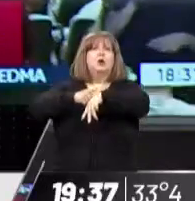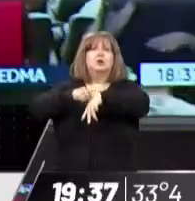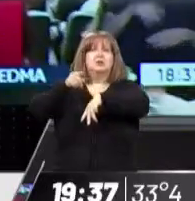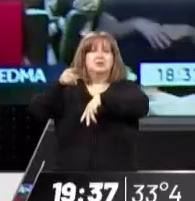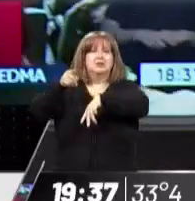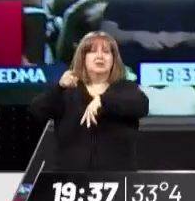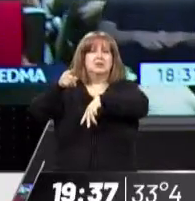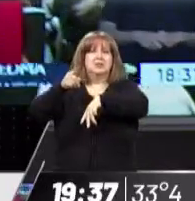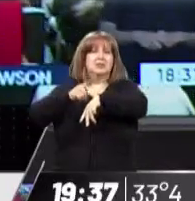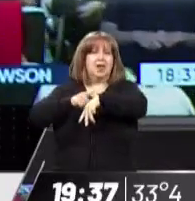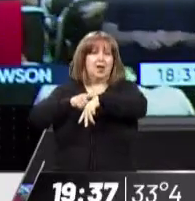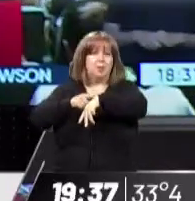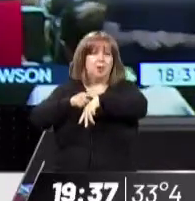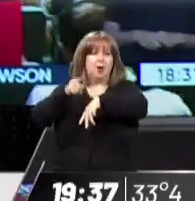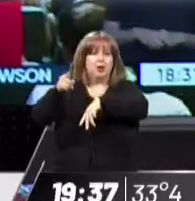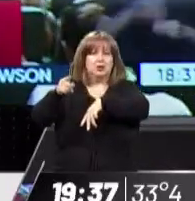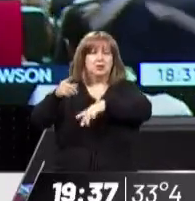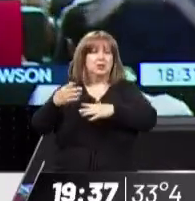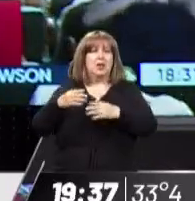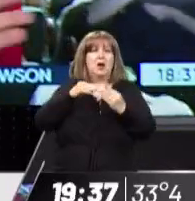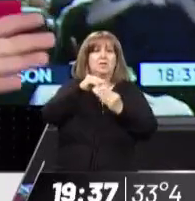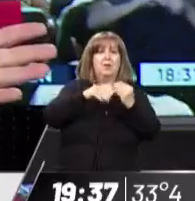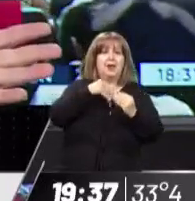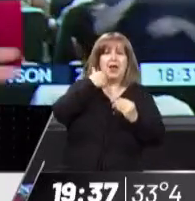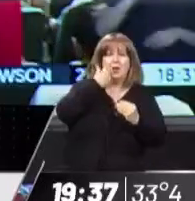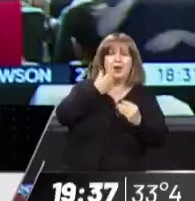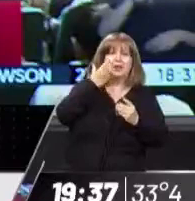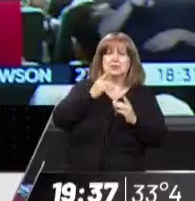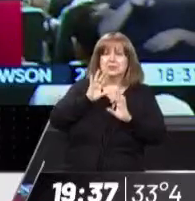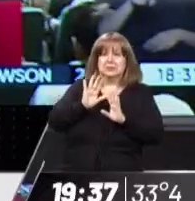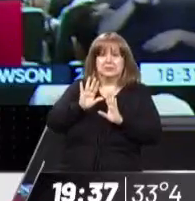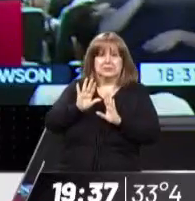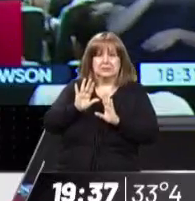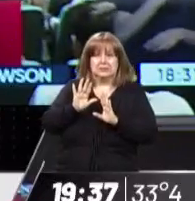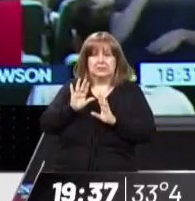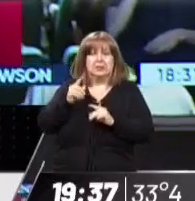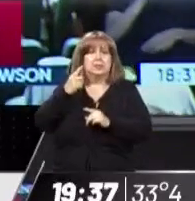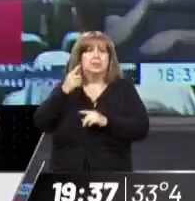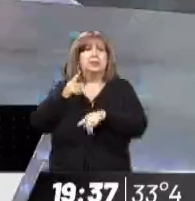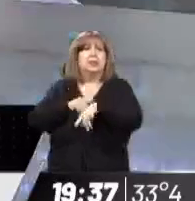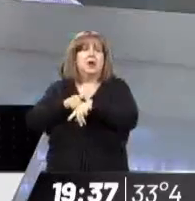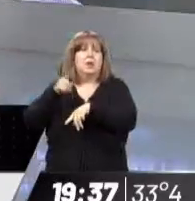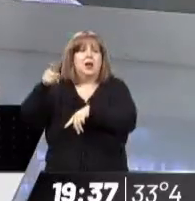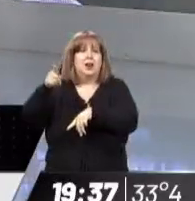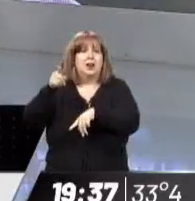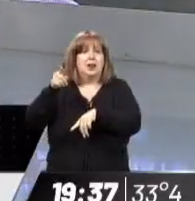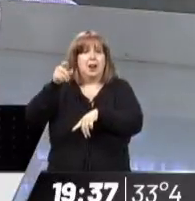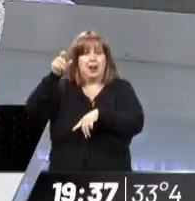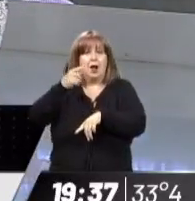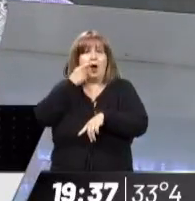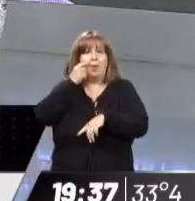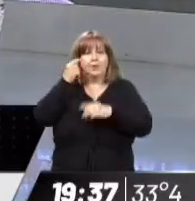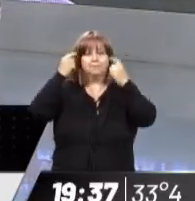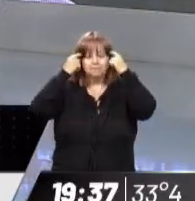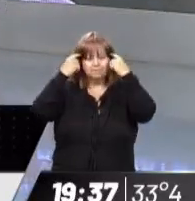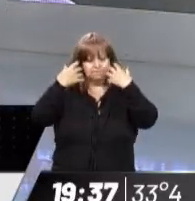tampoco son conscientes de eso y tampoco lo van a apurar para conocerse. Quizás ya se han conocido, no lo sabemos. Eso te iba a preguntar, no sé, porque digo, tal vez son datos, esto recién se